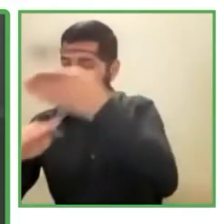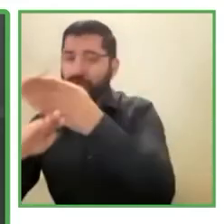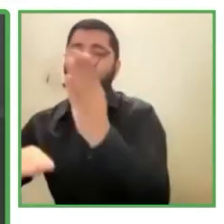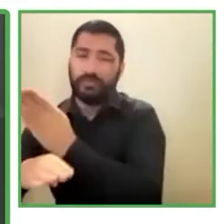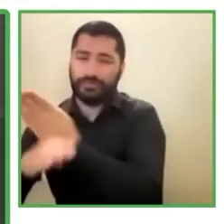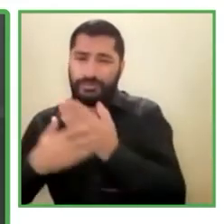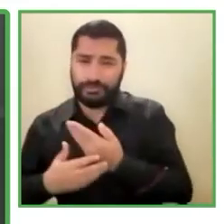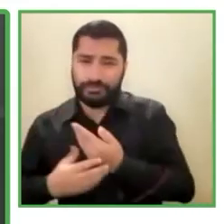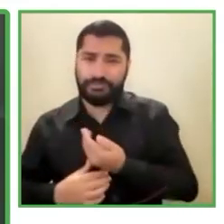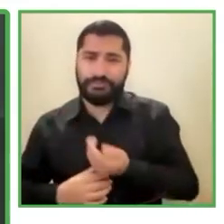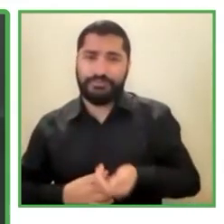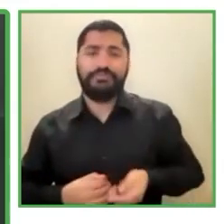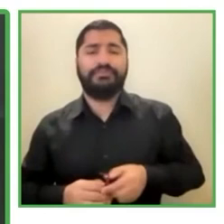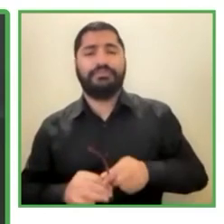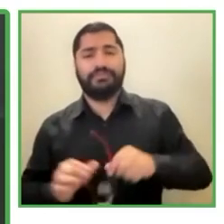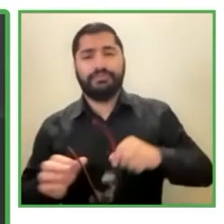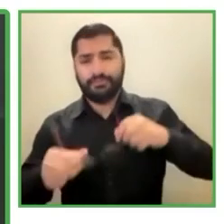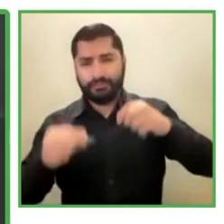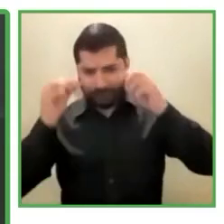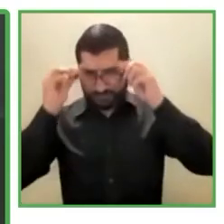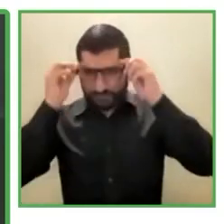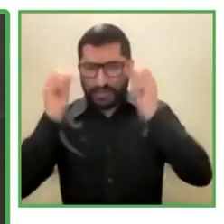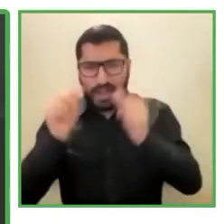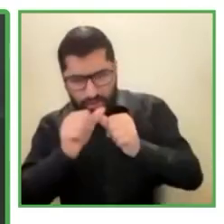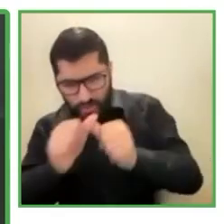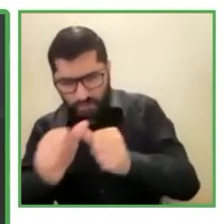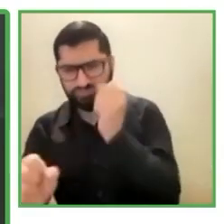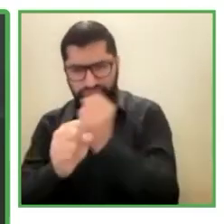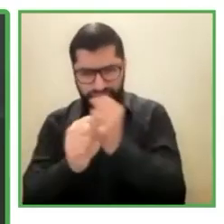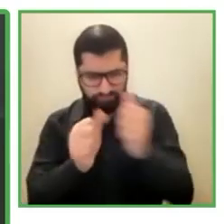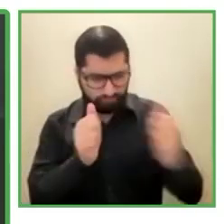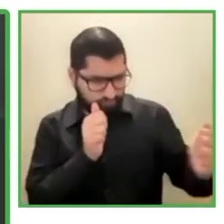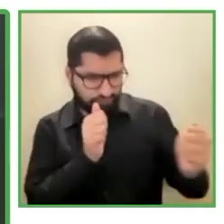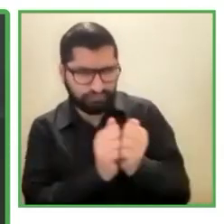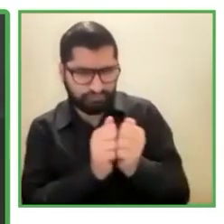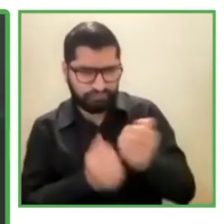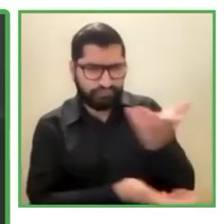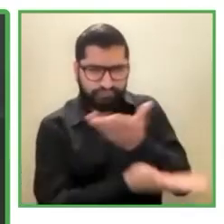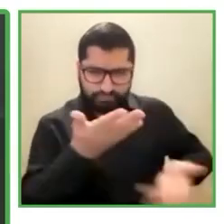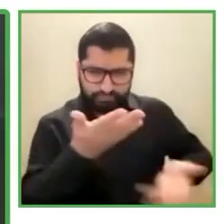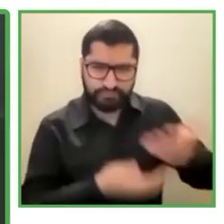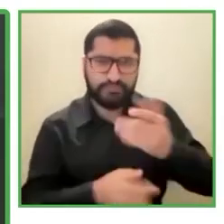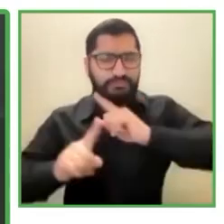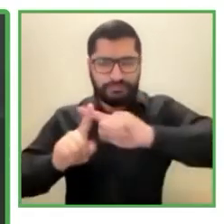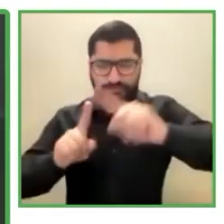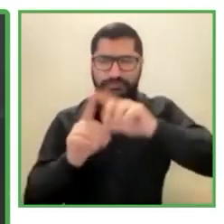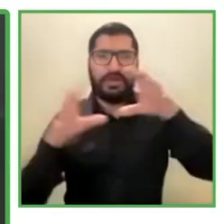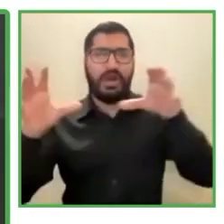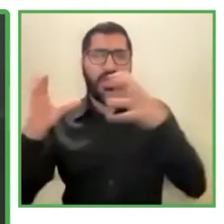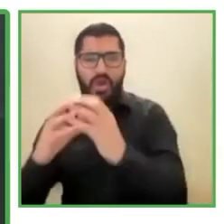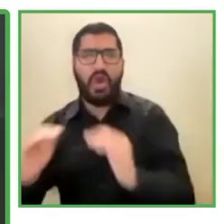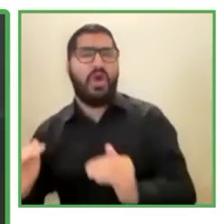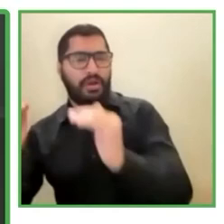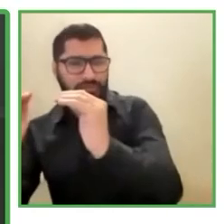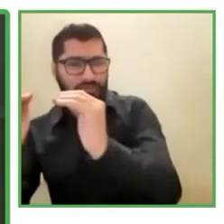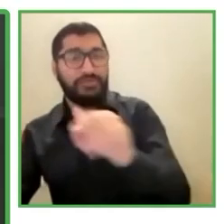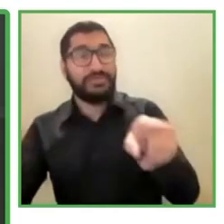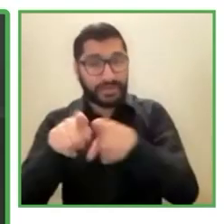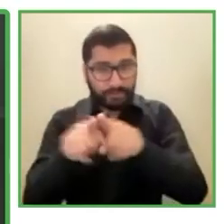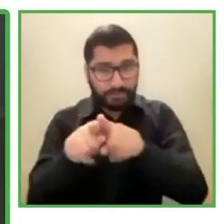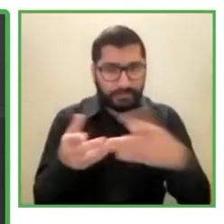permita ampliar el desarrollo profesional, en particular en estrategias y metodologías que lleven a